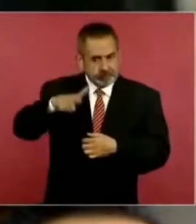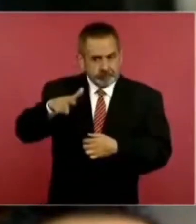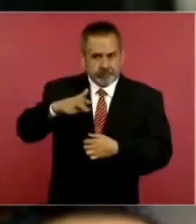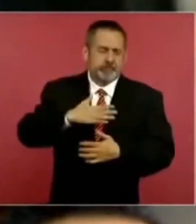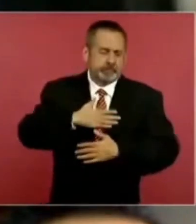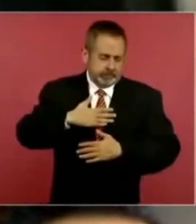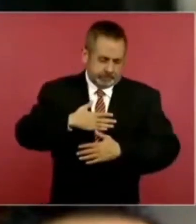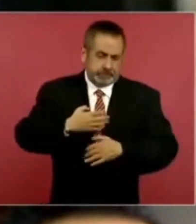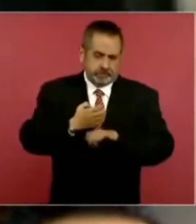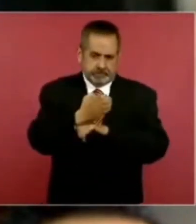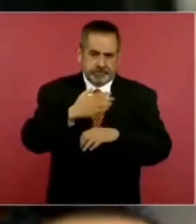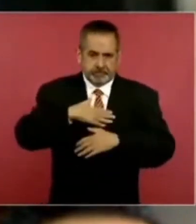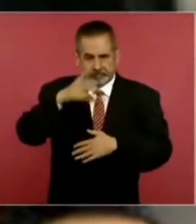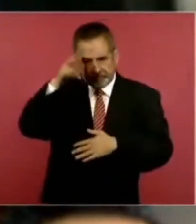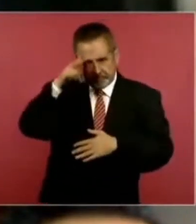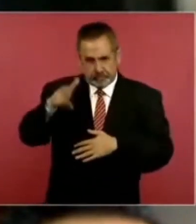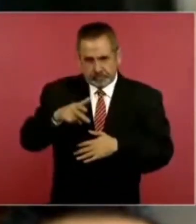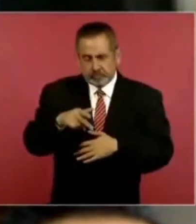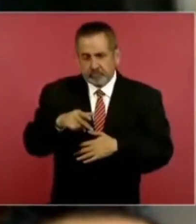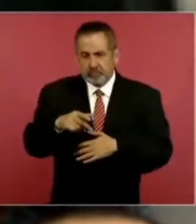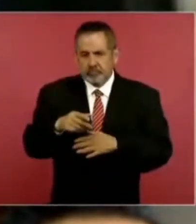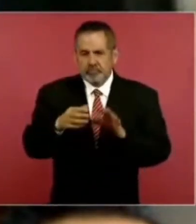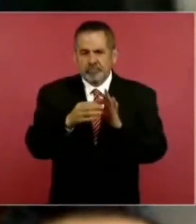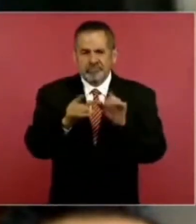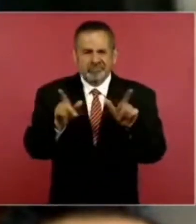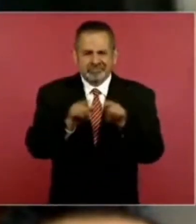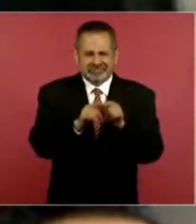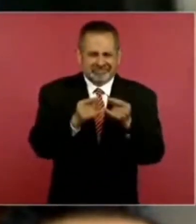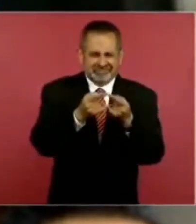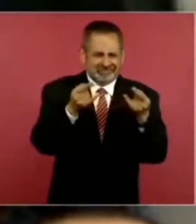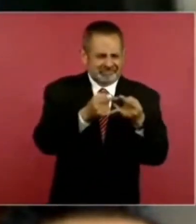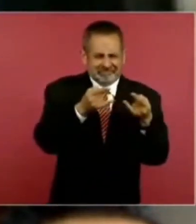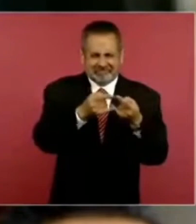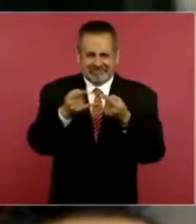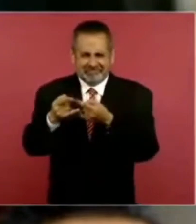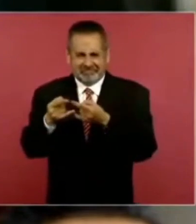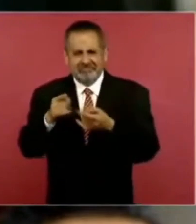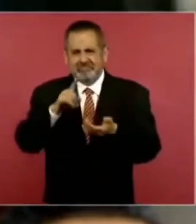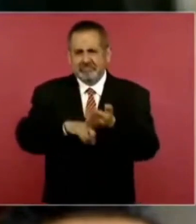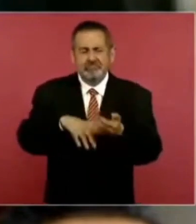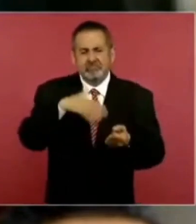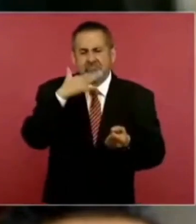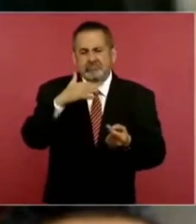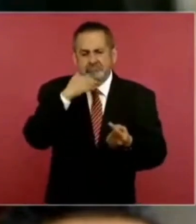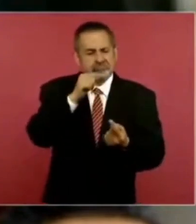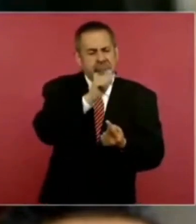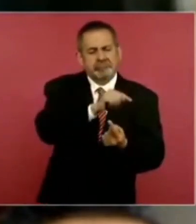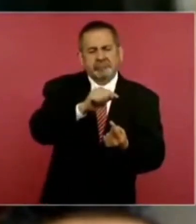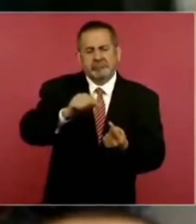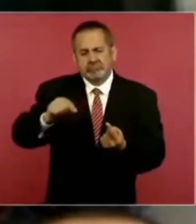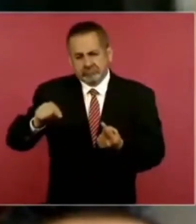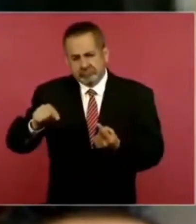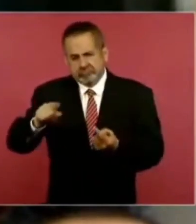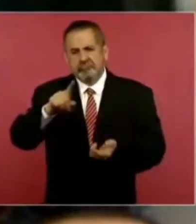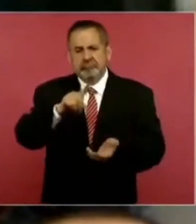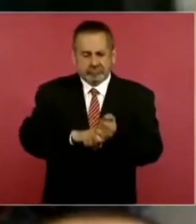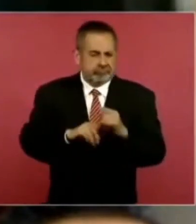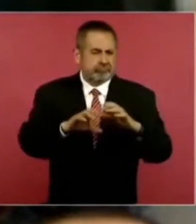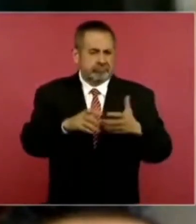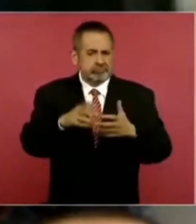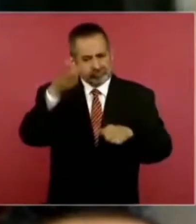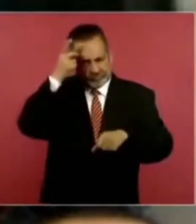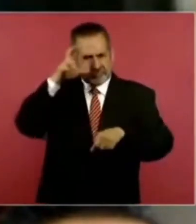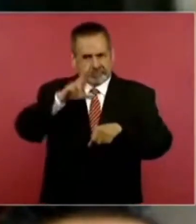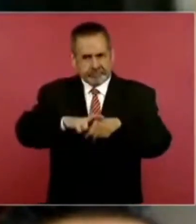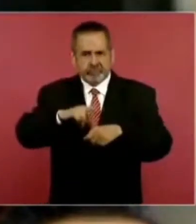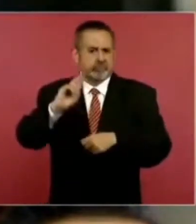estado. Le voy a hacer una pequeña cronología de la corrupción en las que han caído, los que han caído, los